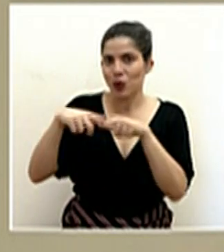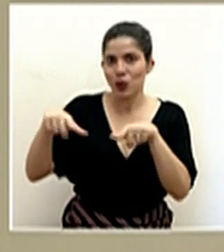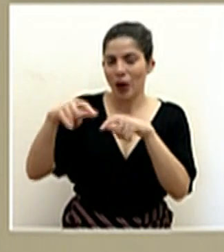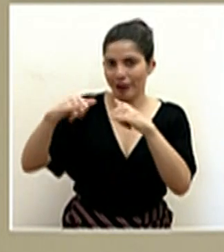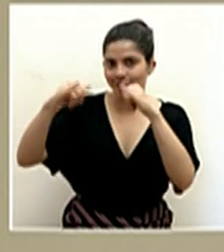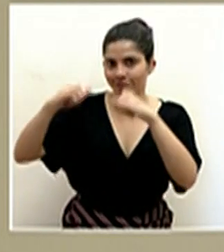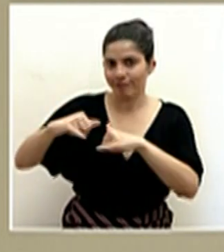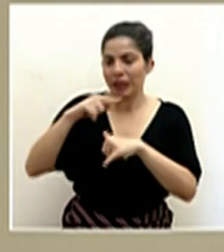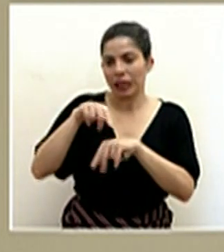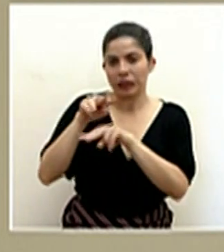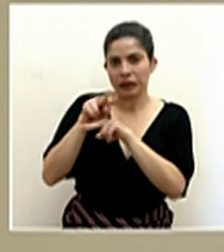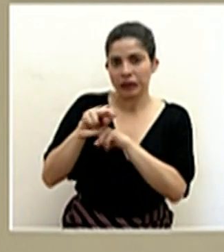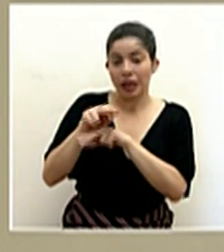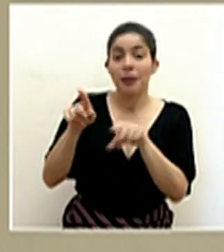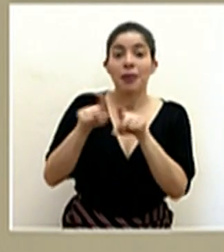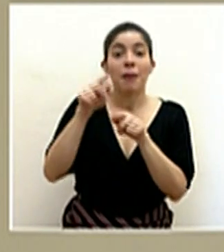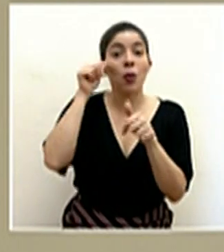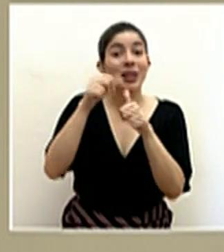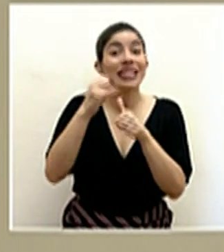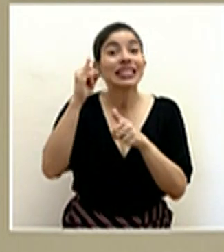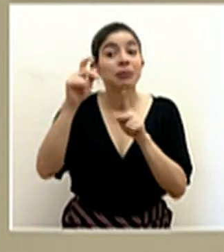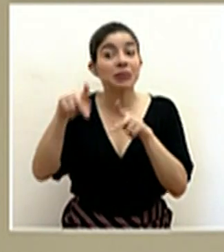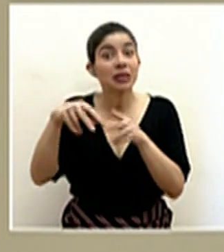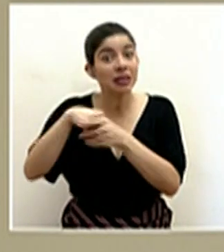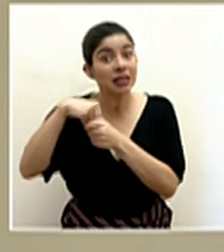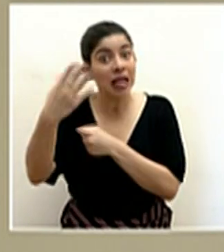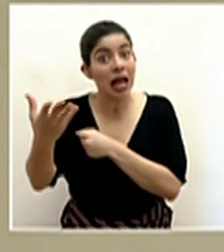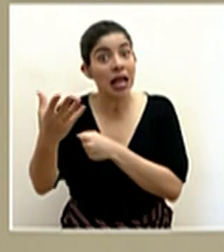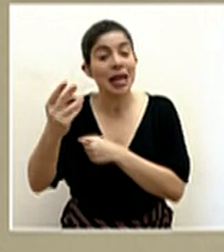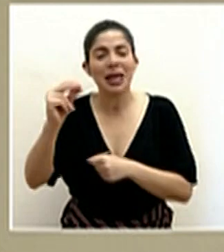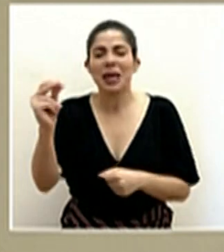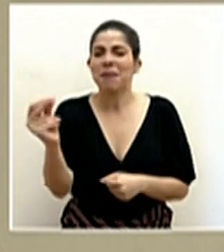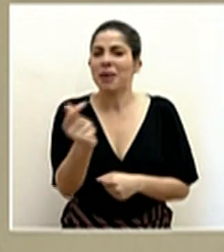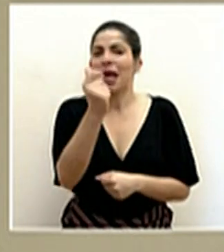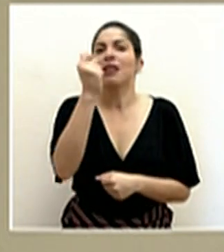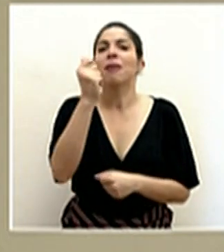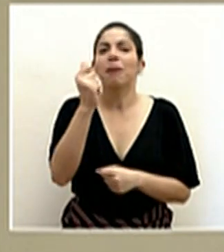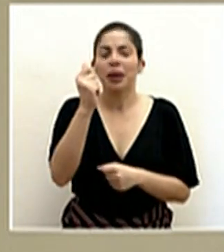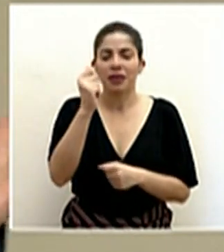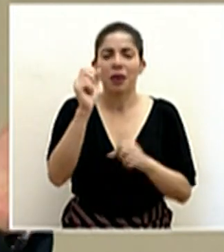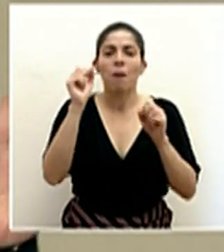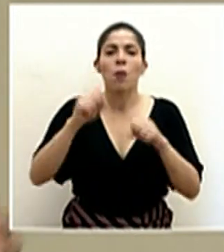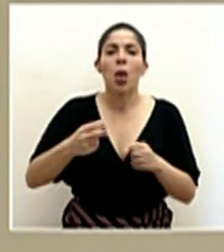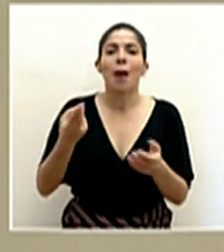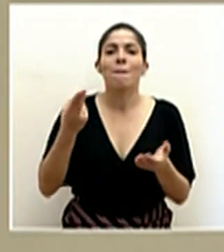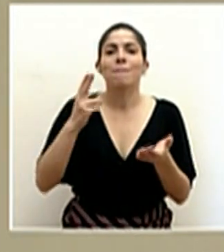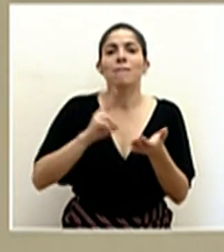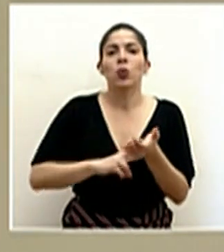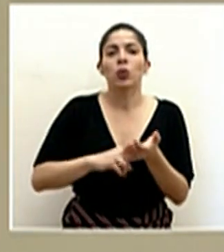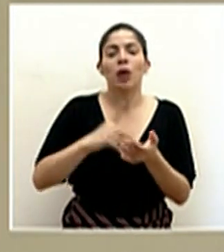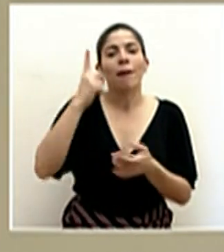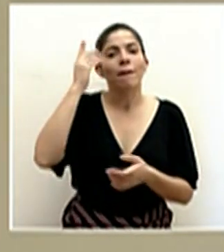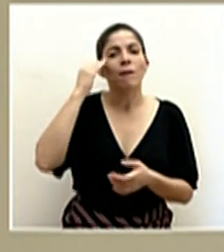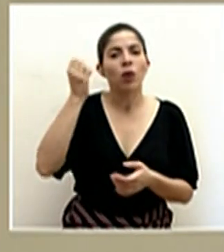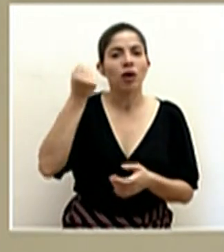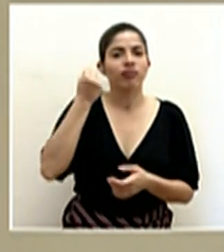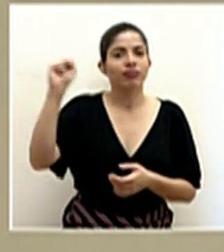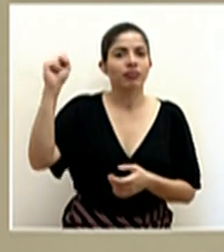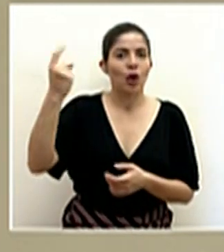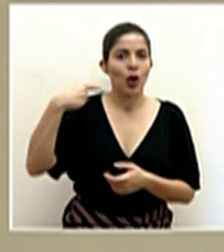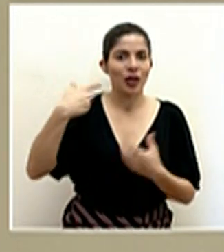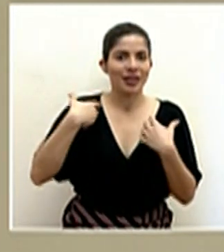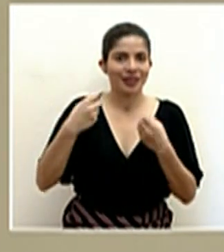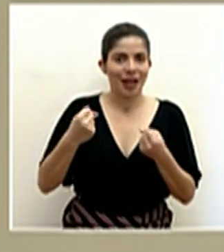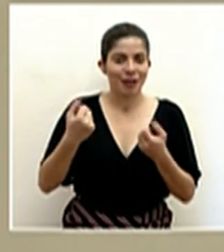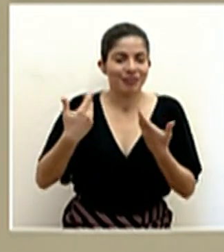Y además recordemos que si estas personas salen del sitio, inmediatamente pueden ser multadas por el desacato a la orden sanitaria,